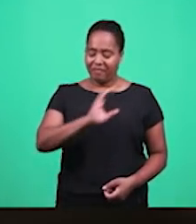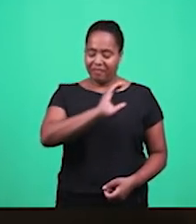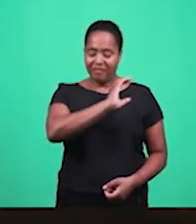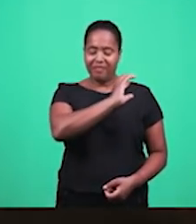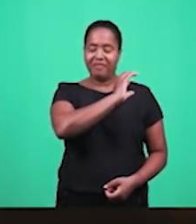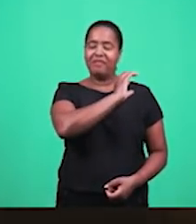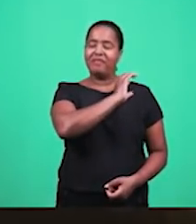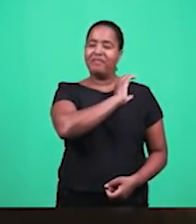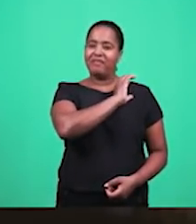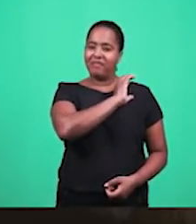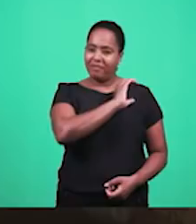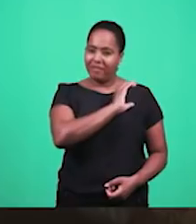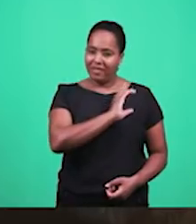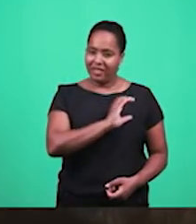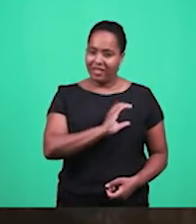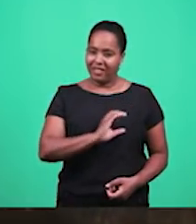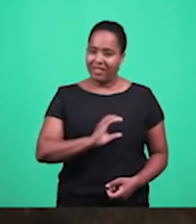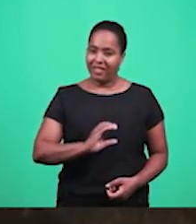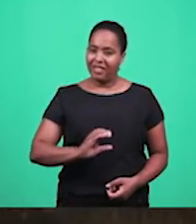i